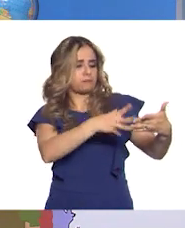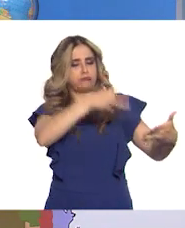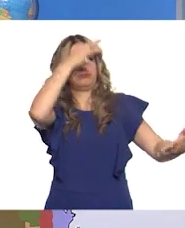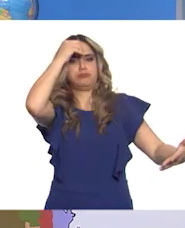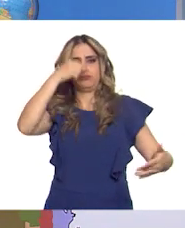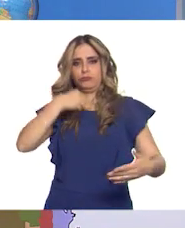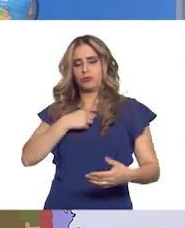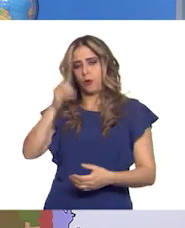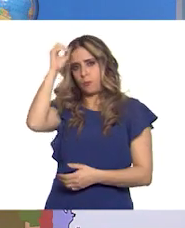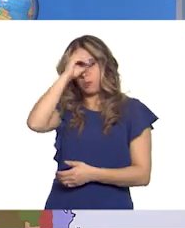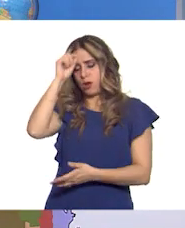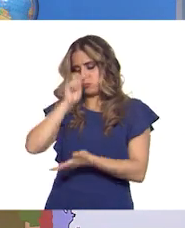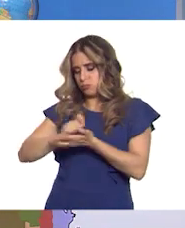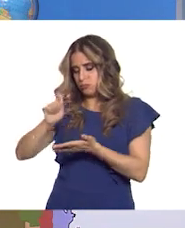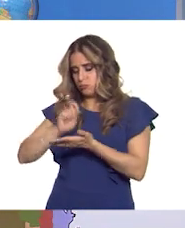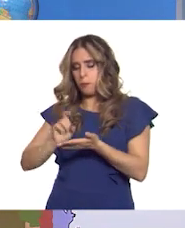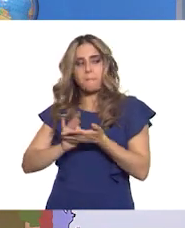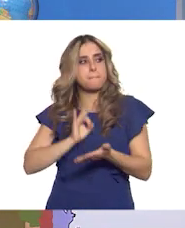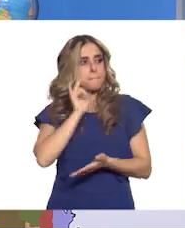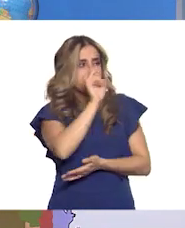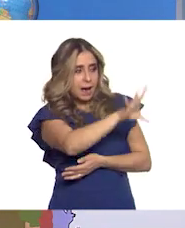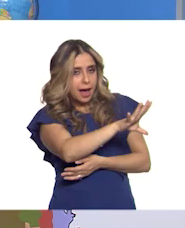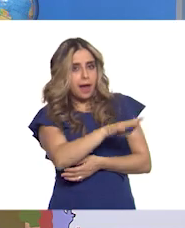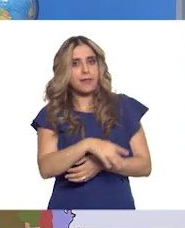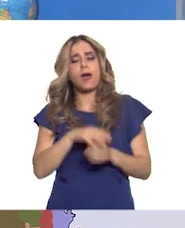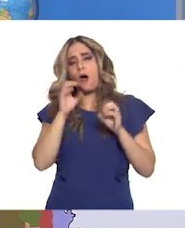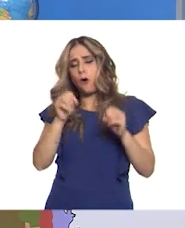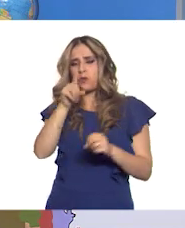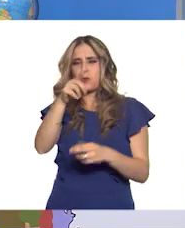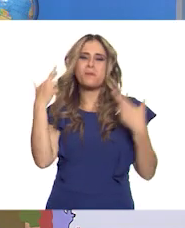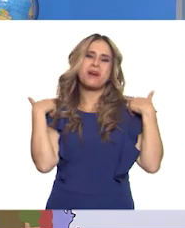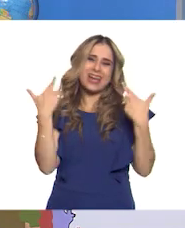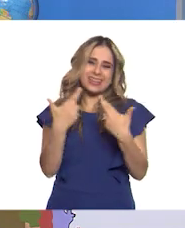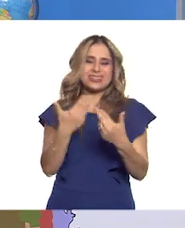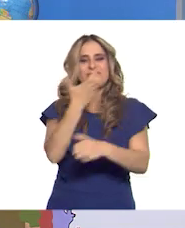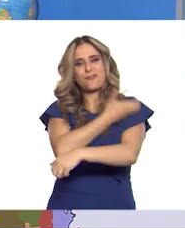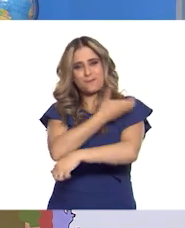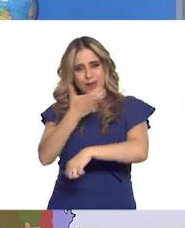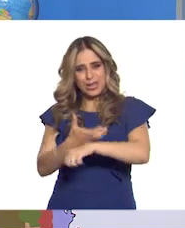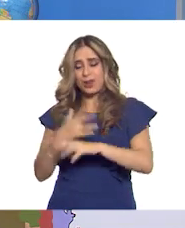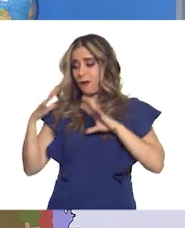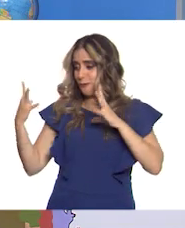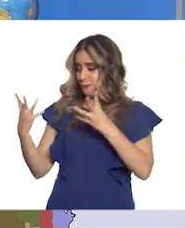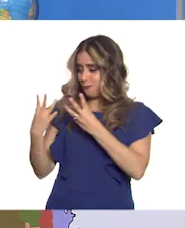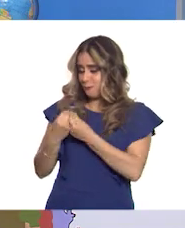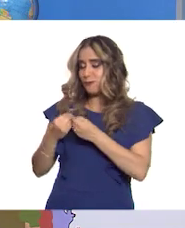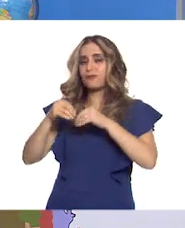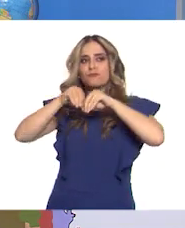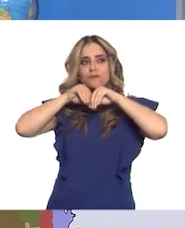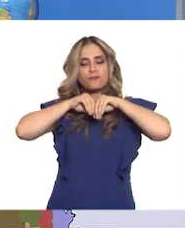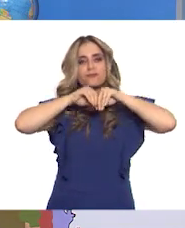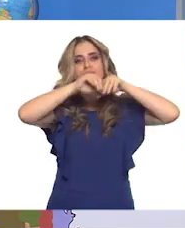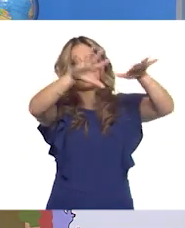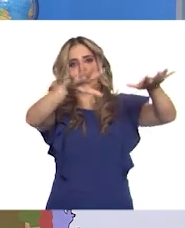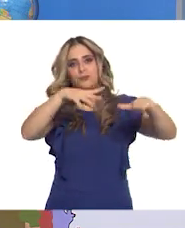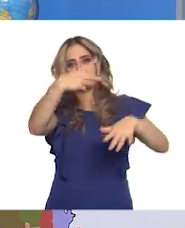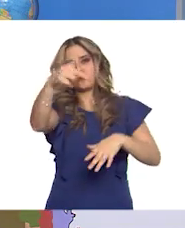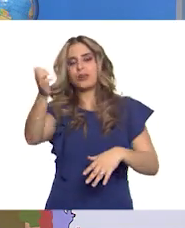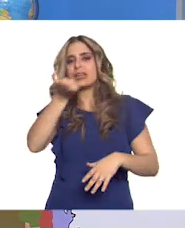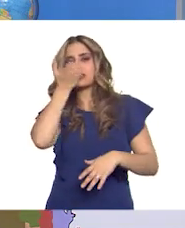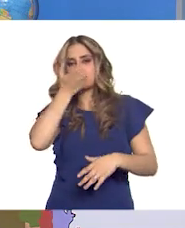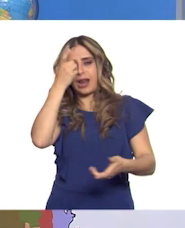pueden ponerse de acuerdo con su profesor o profesora y sus compañeros para difundirla de algún modo con la comunidad